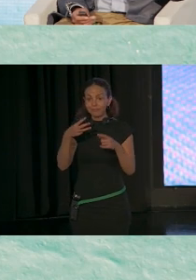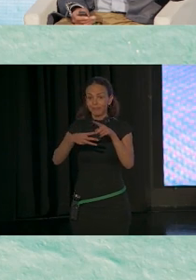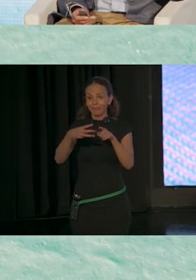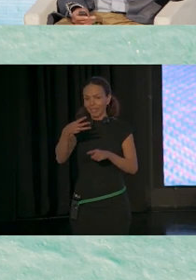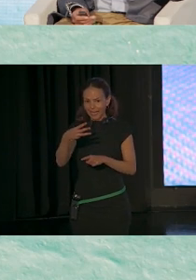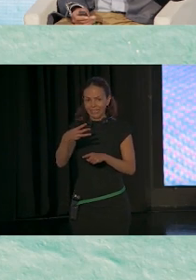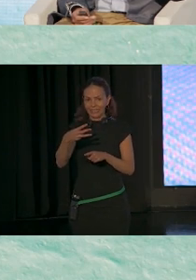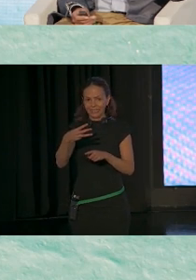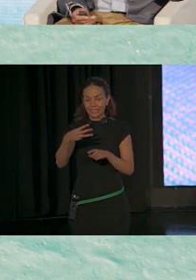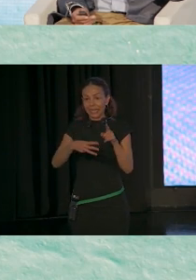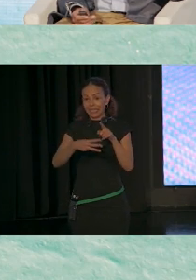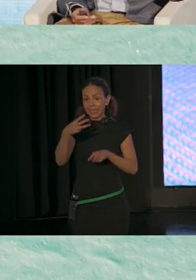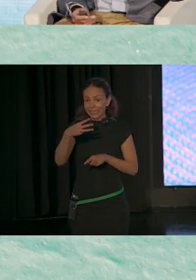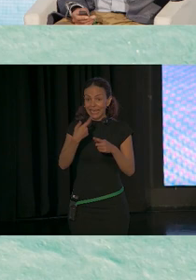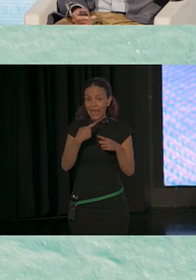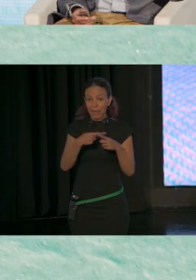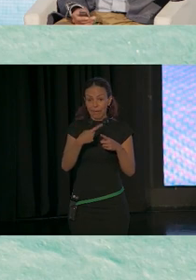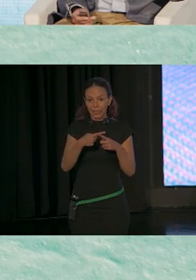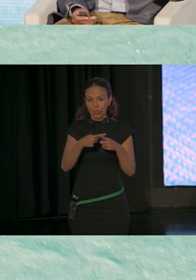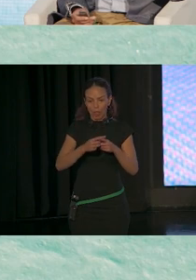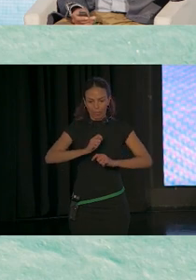o tres inputs que nos han servido para